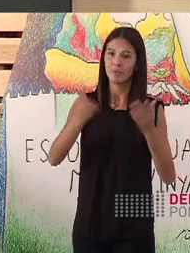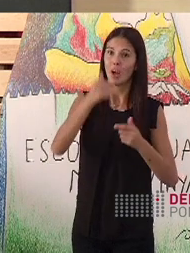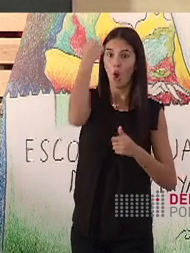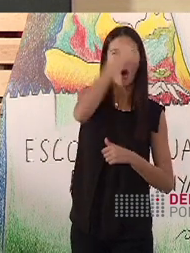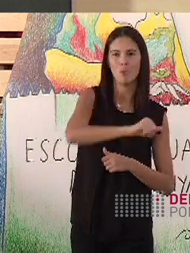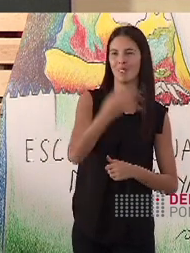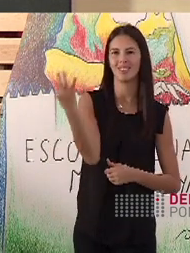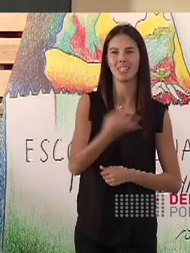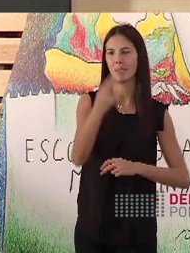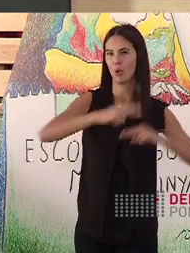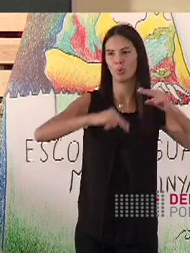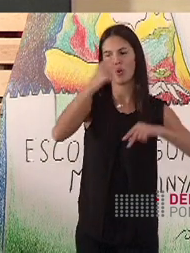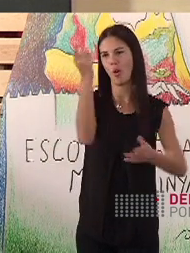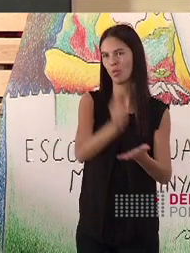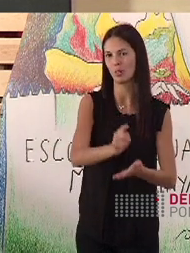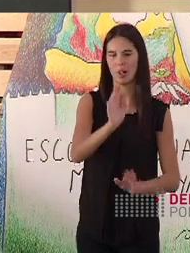hombres...